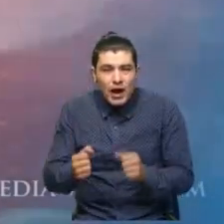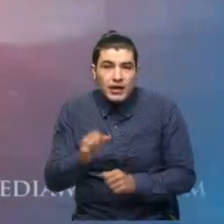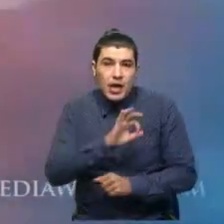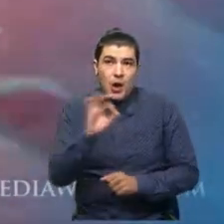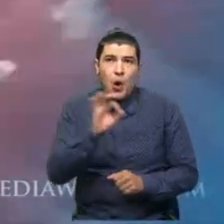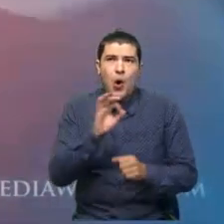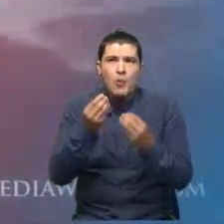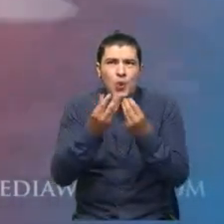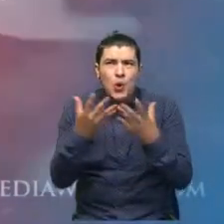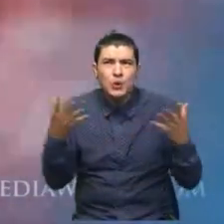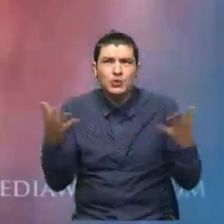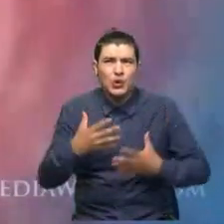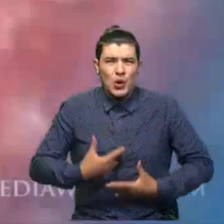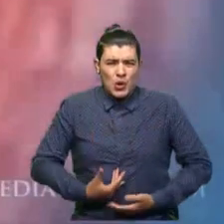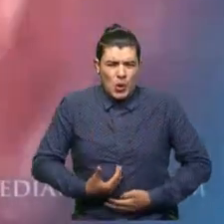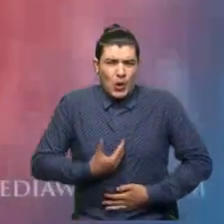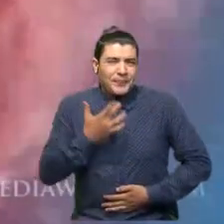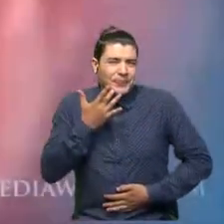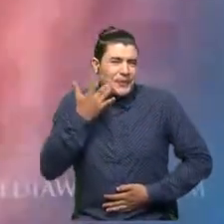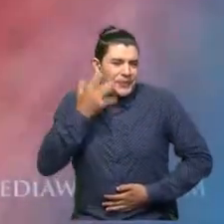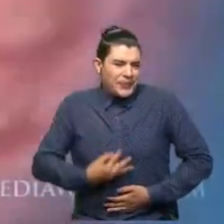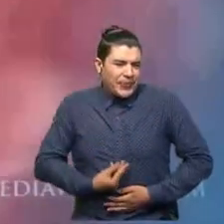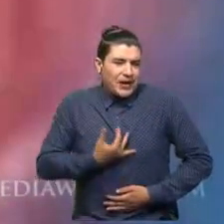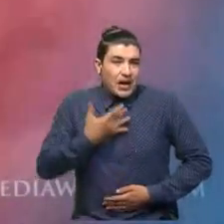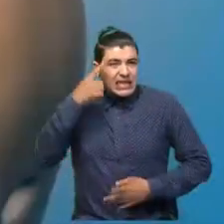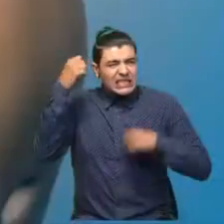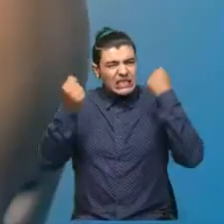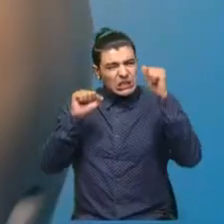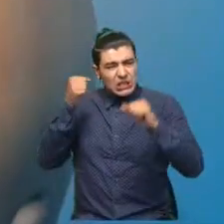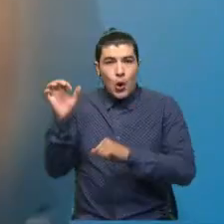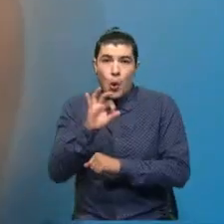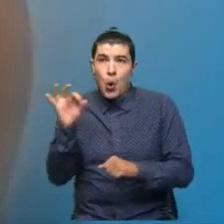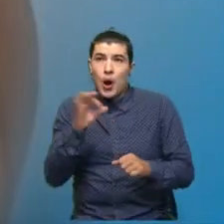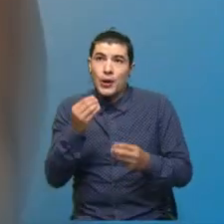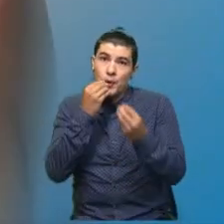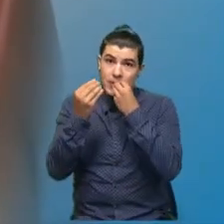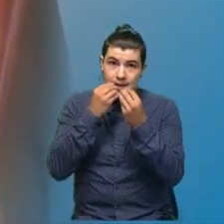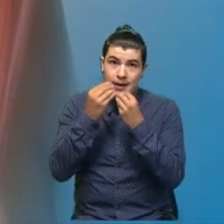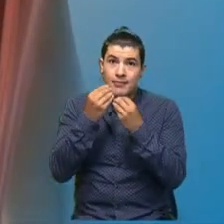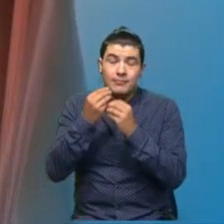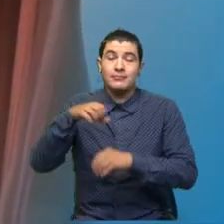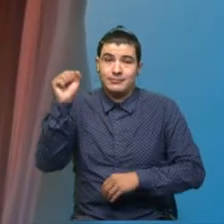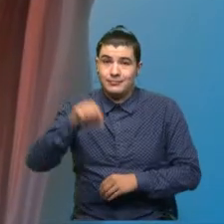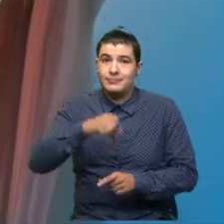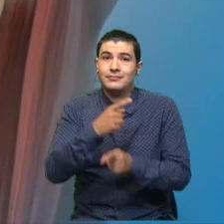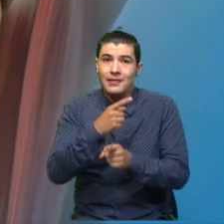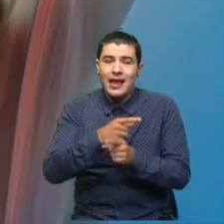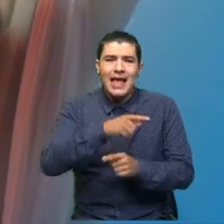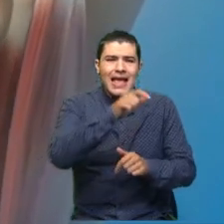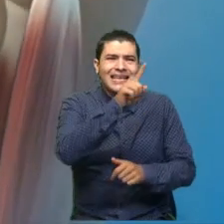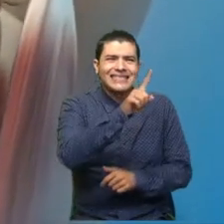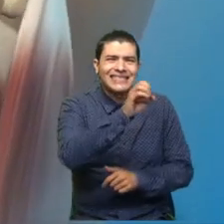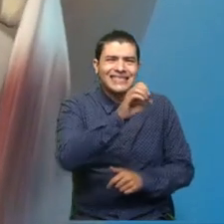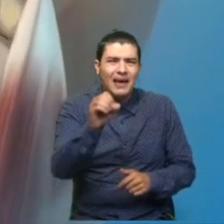secreciones de líquido gástrico, generalmente causado por estrés o por comidas. Se ha demostrado que en Colombia, de cada 100 pacientes